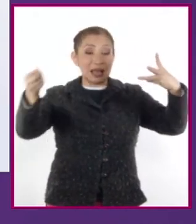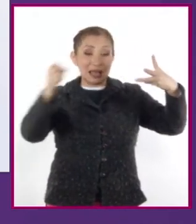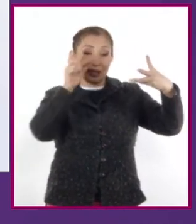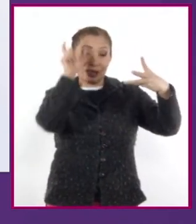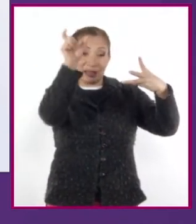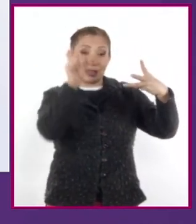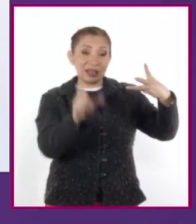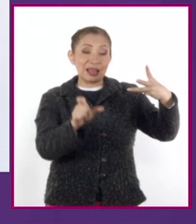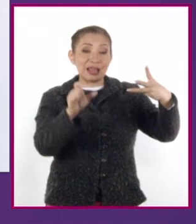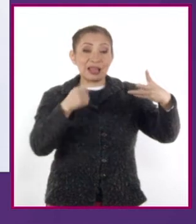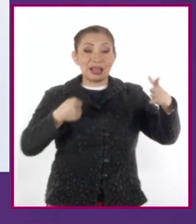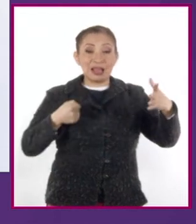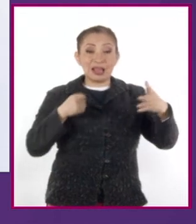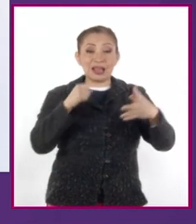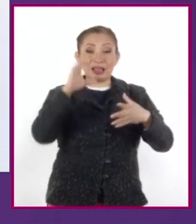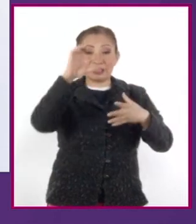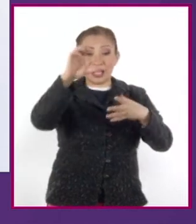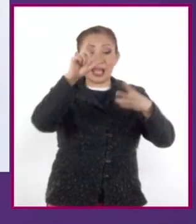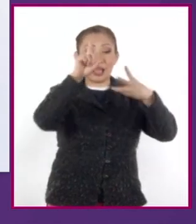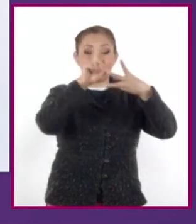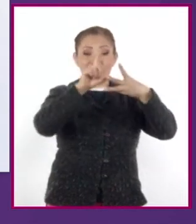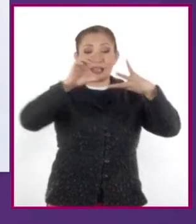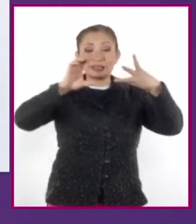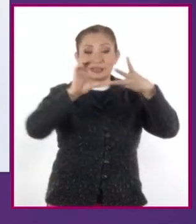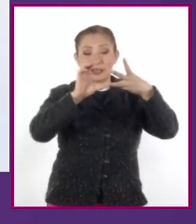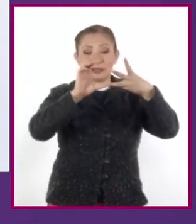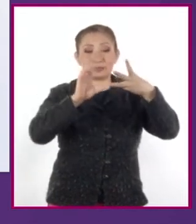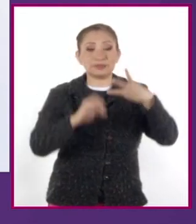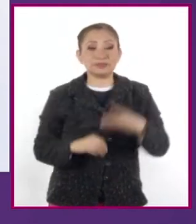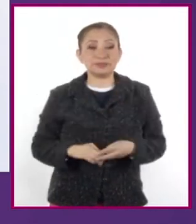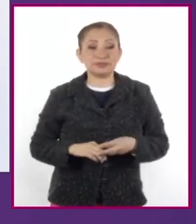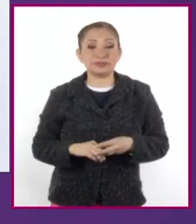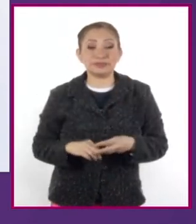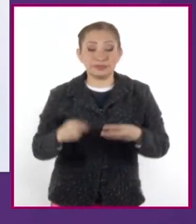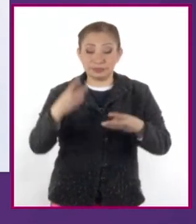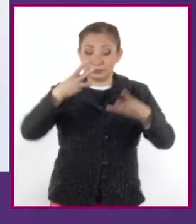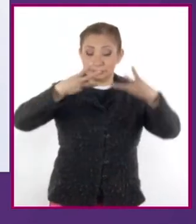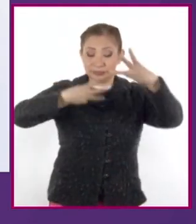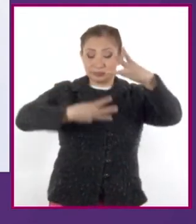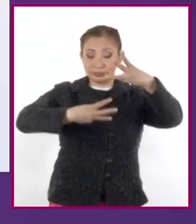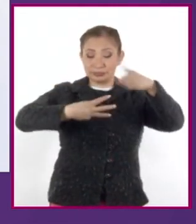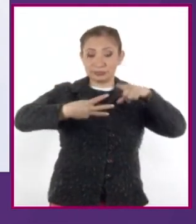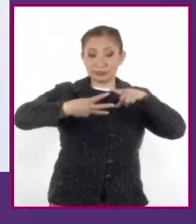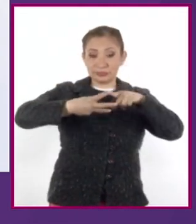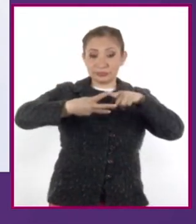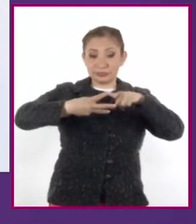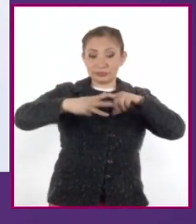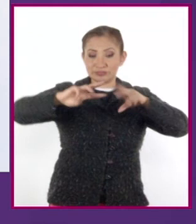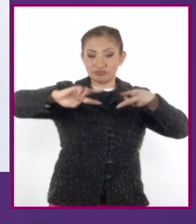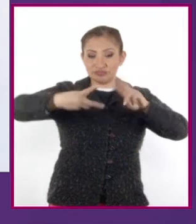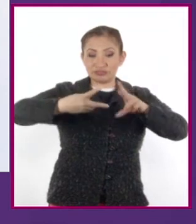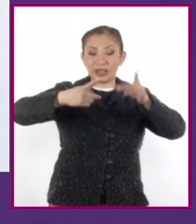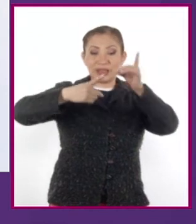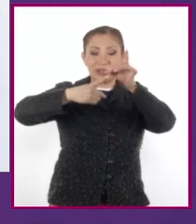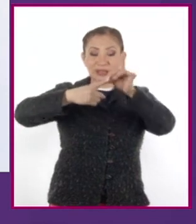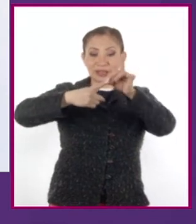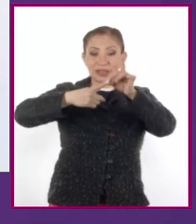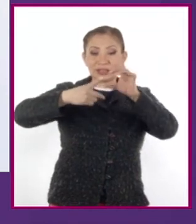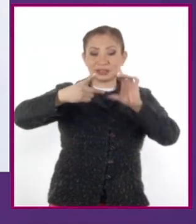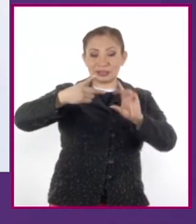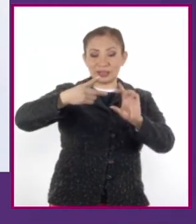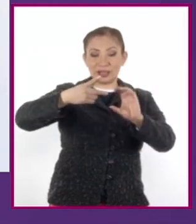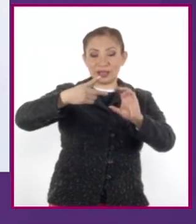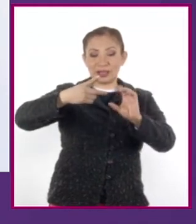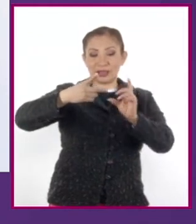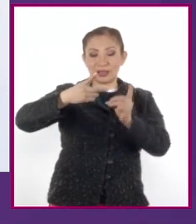distribución es C, D, C. Y en el segundo terceto va a la inversa, D,